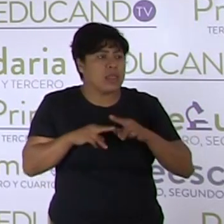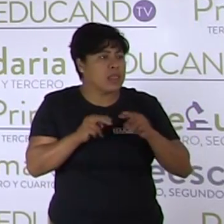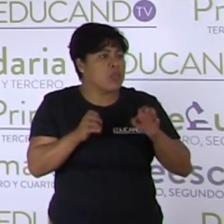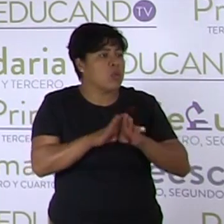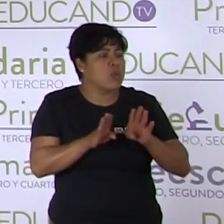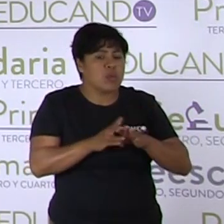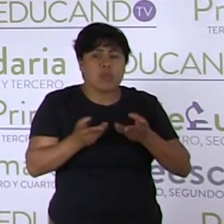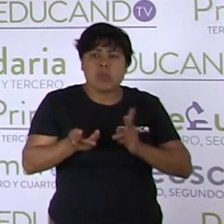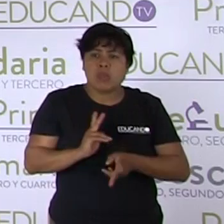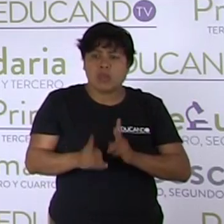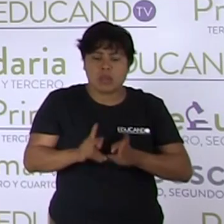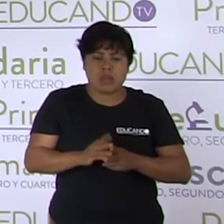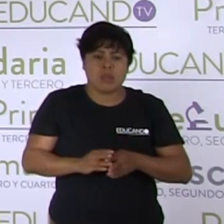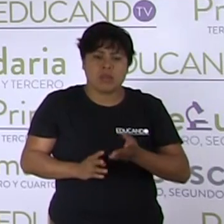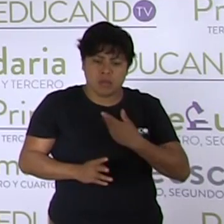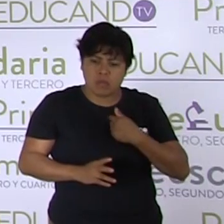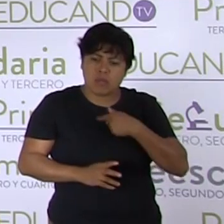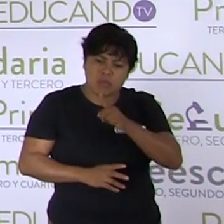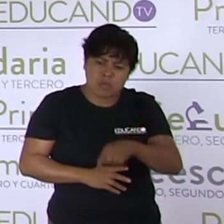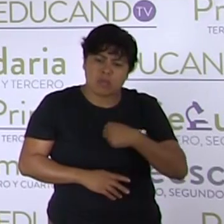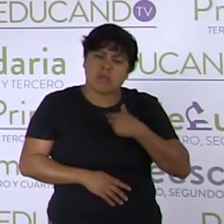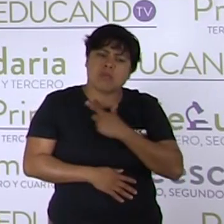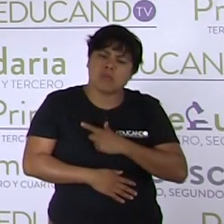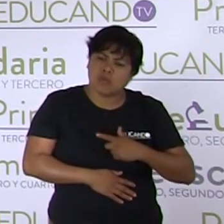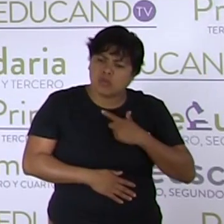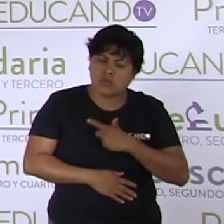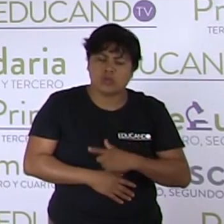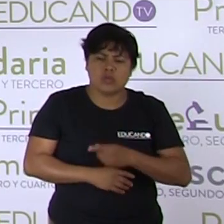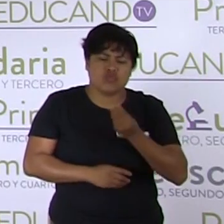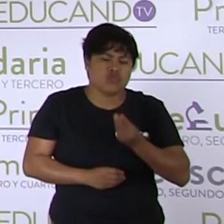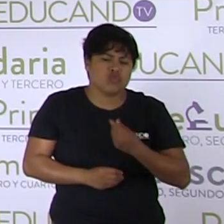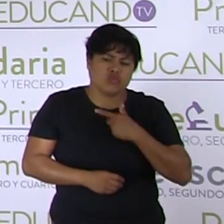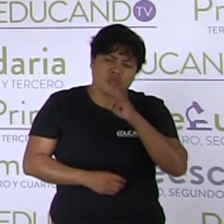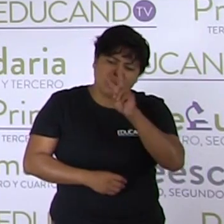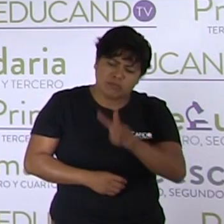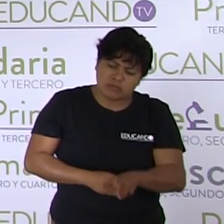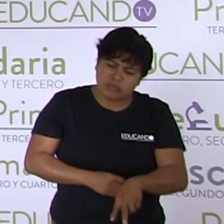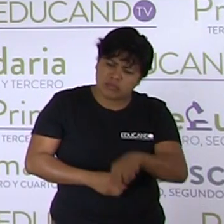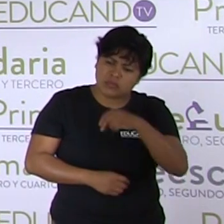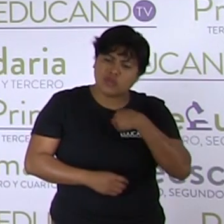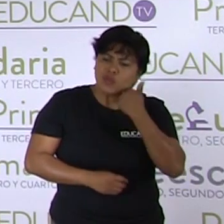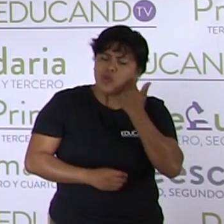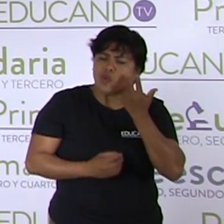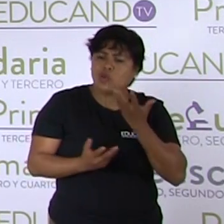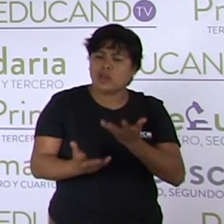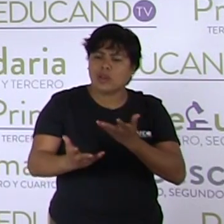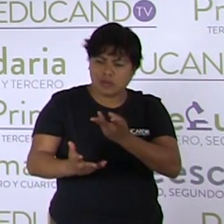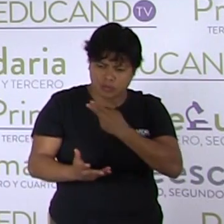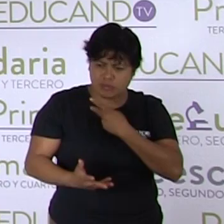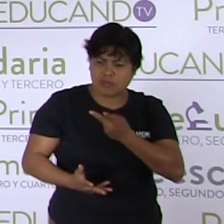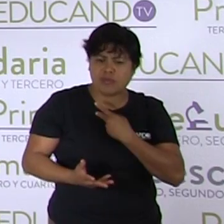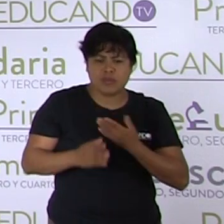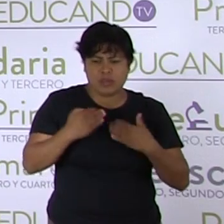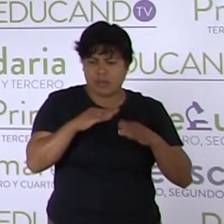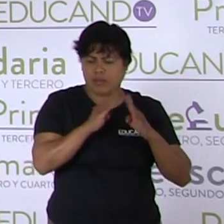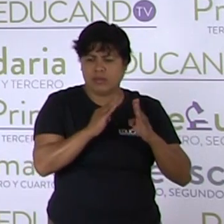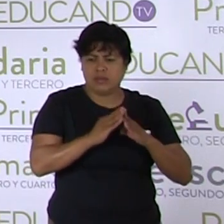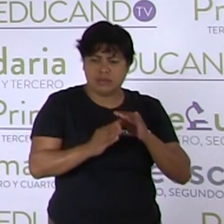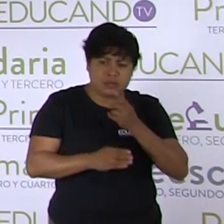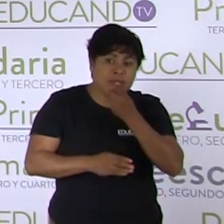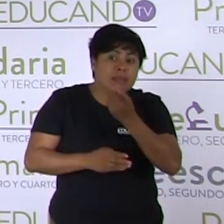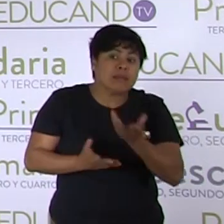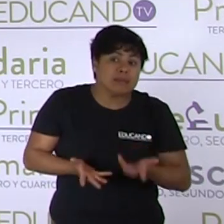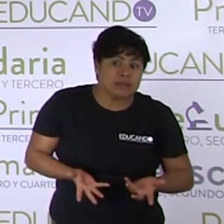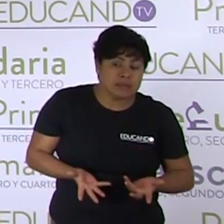estar platicando. Vos me gustás mucho y quiero que te vengas conmigo. ¿Qué